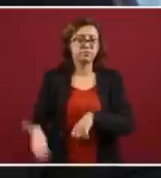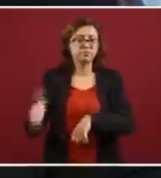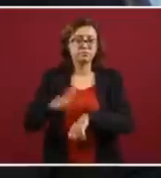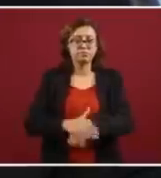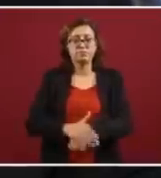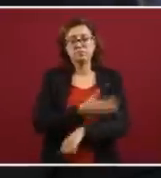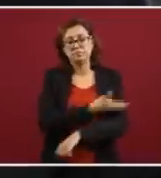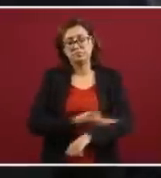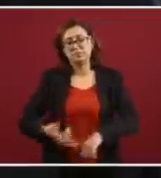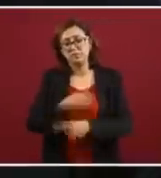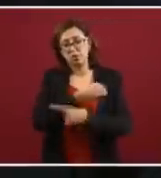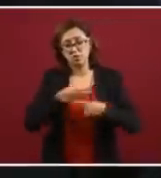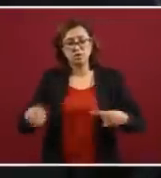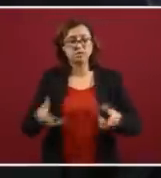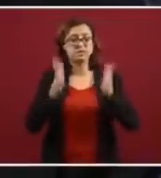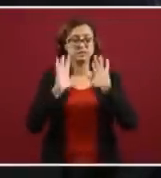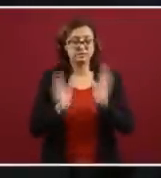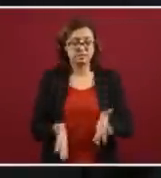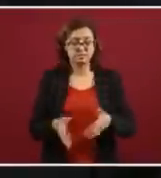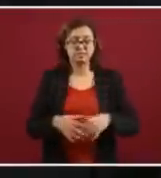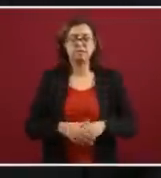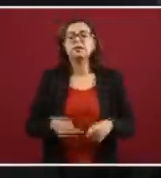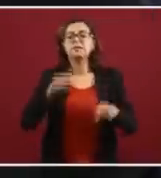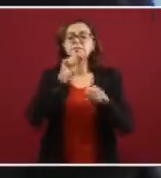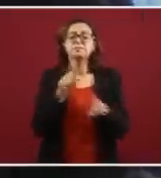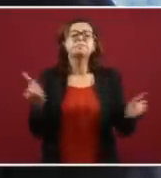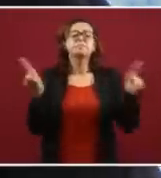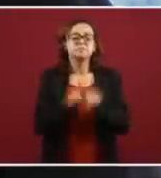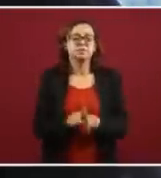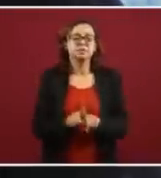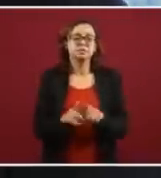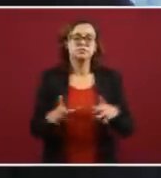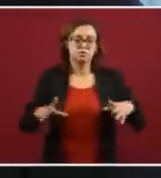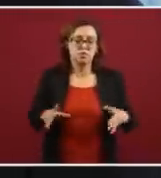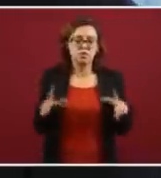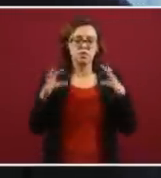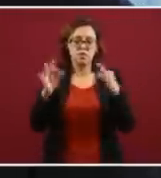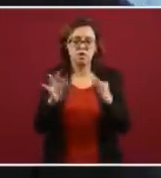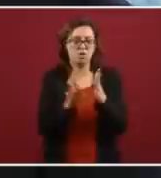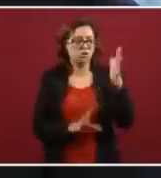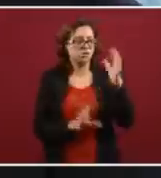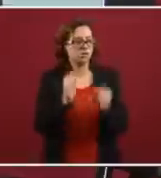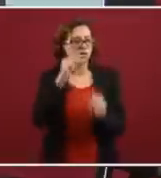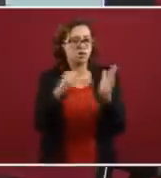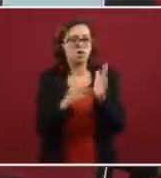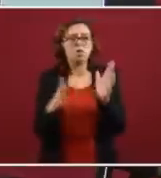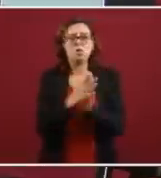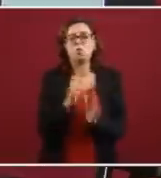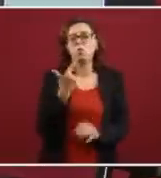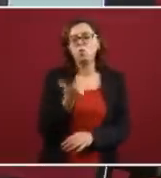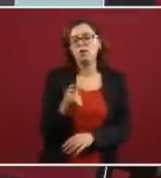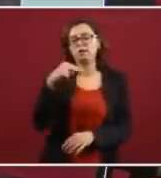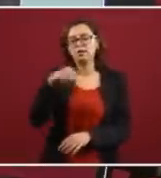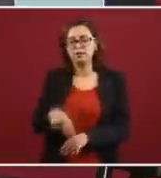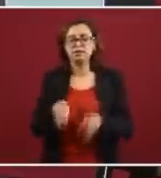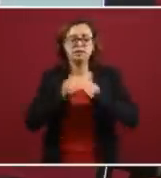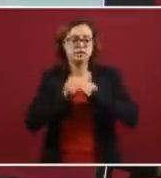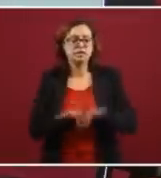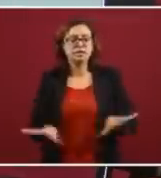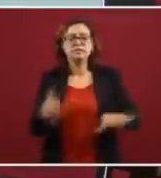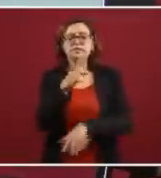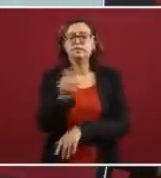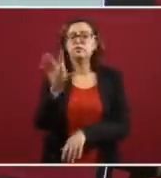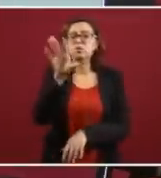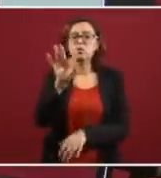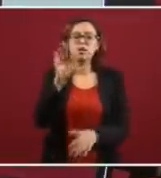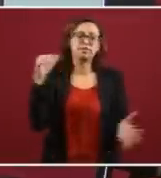administrativo, organizacional. Creación constitucional de la Guardia Nacional y despliegue de 140 mil